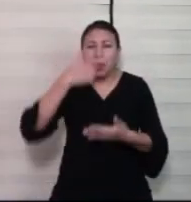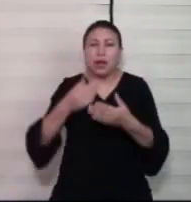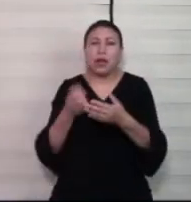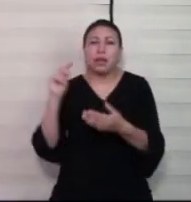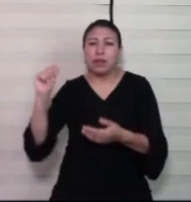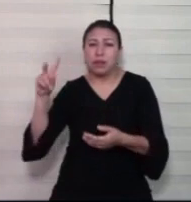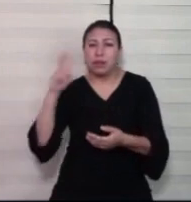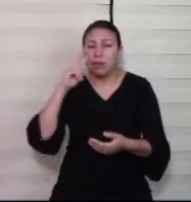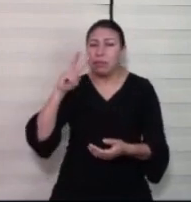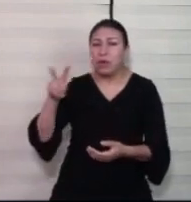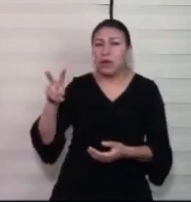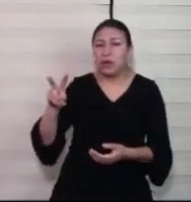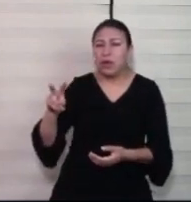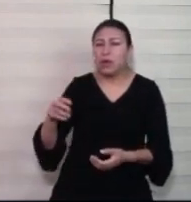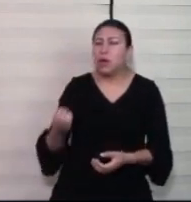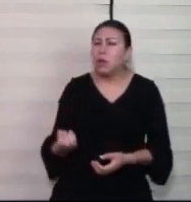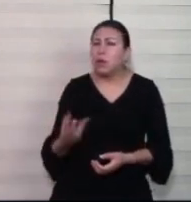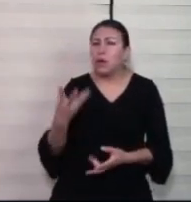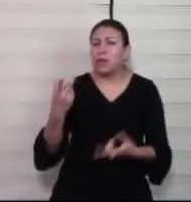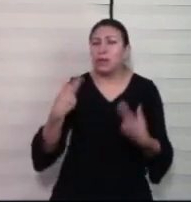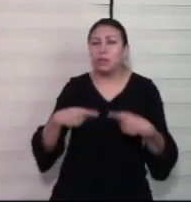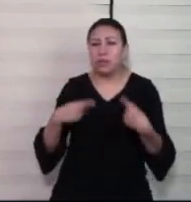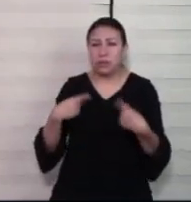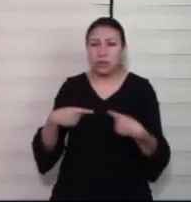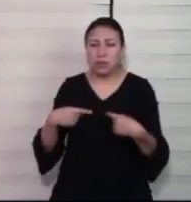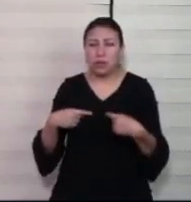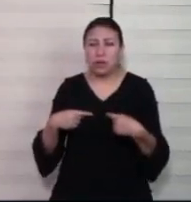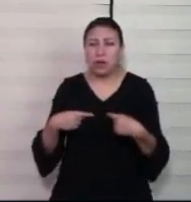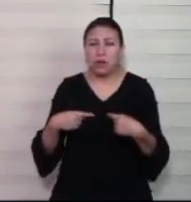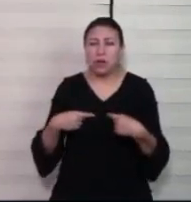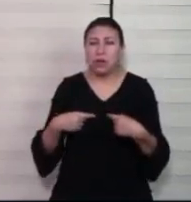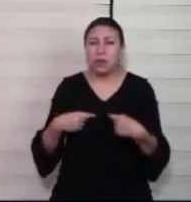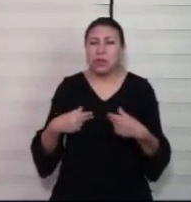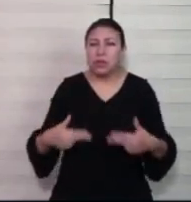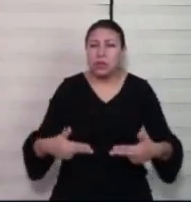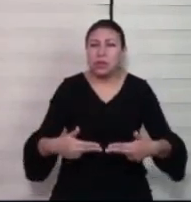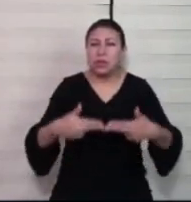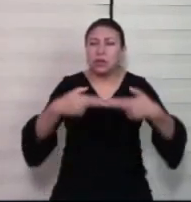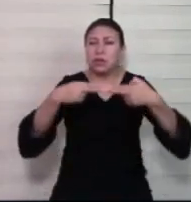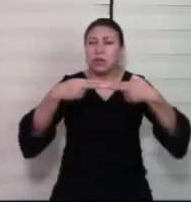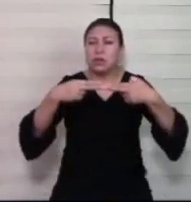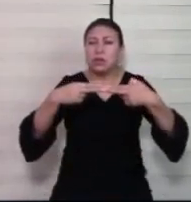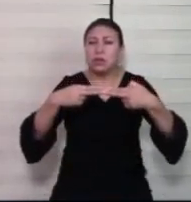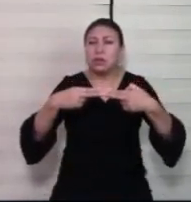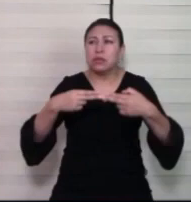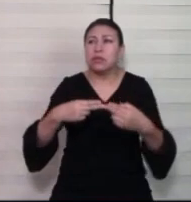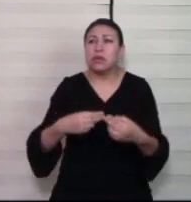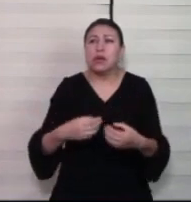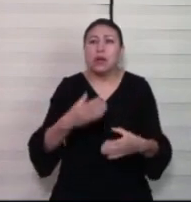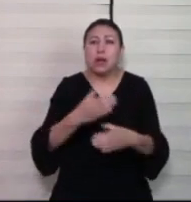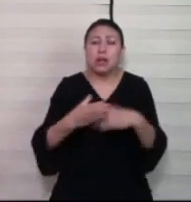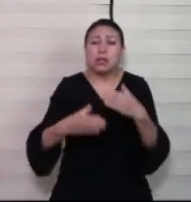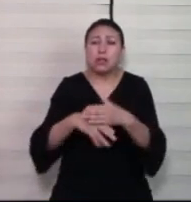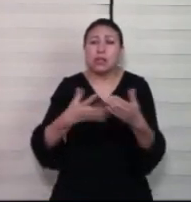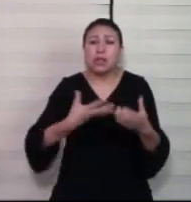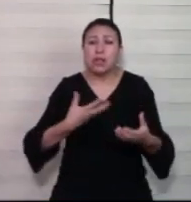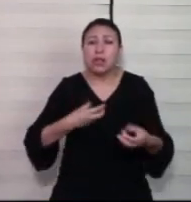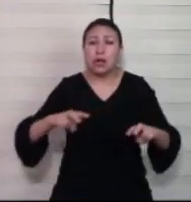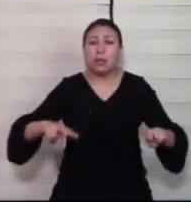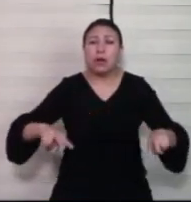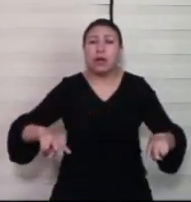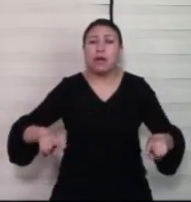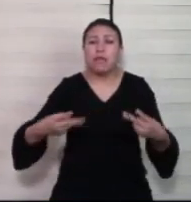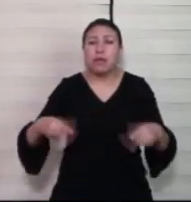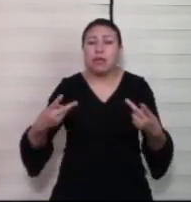de estos comerciantes se quedaron con todos los objetos que iban a vender, con todas